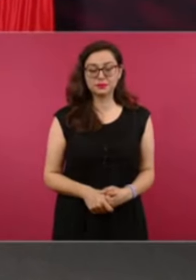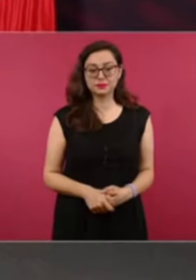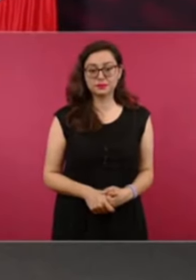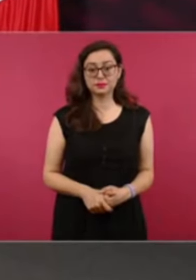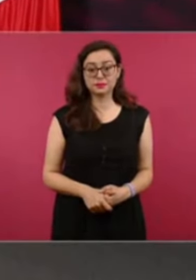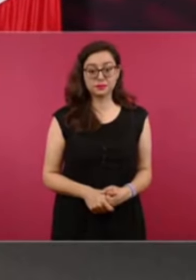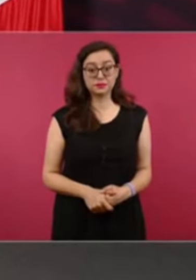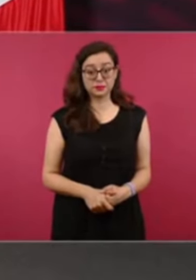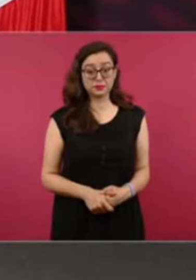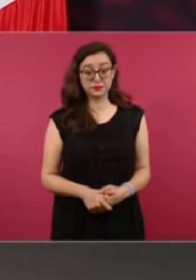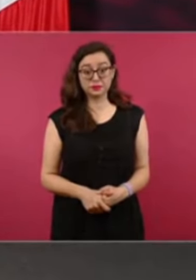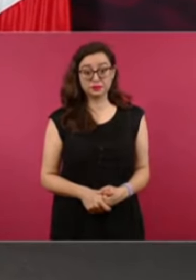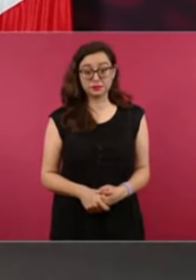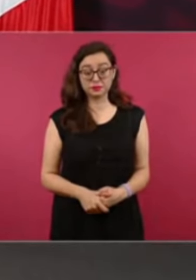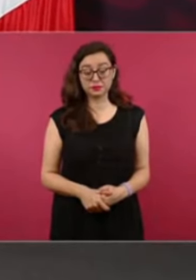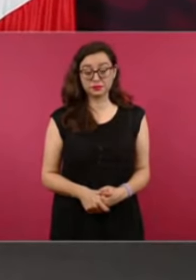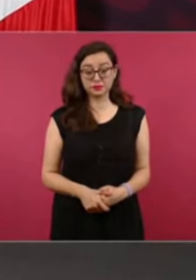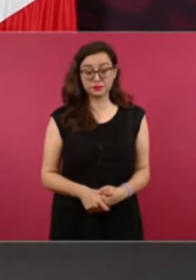Sí, pues